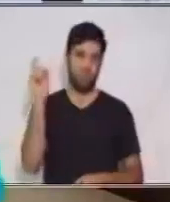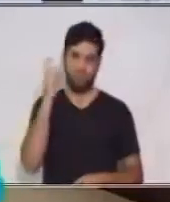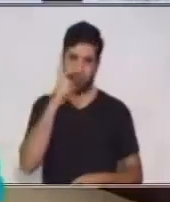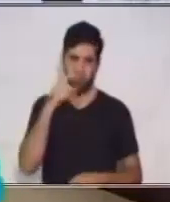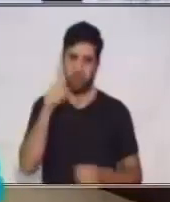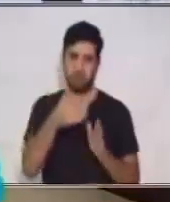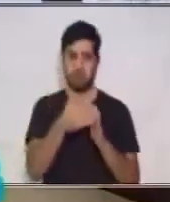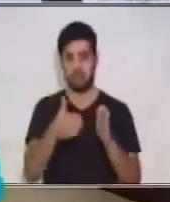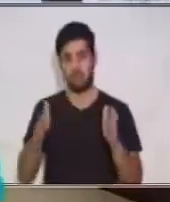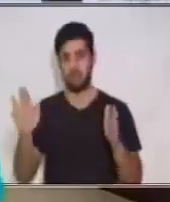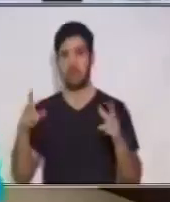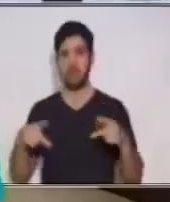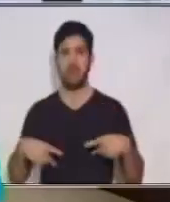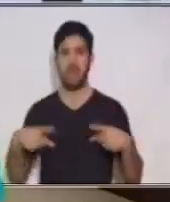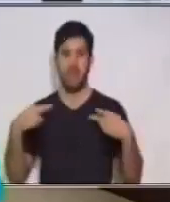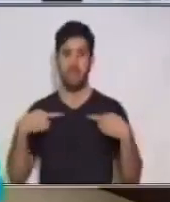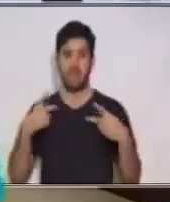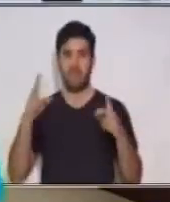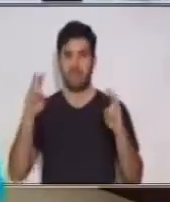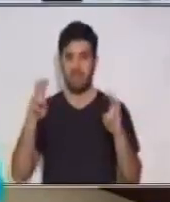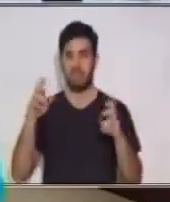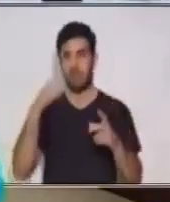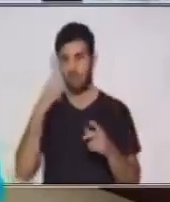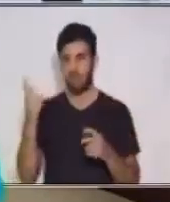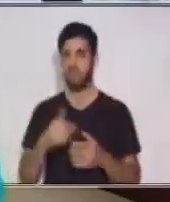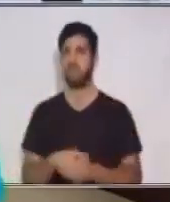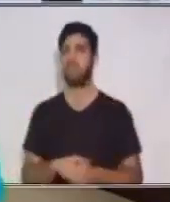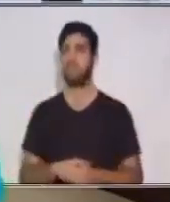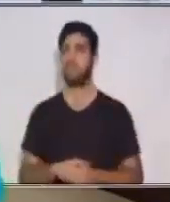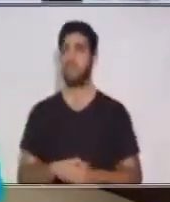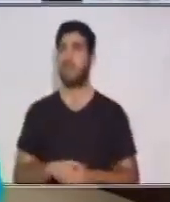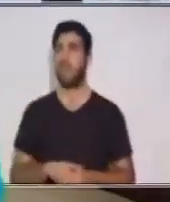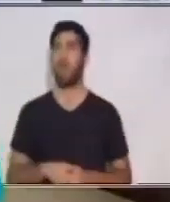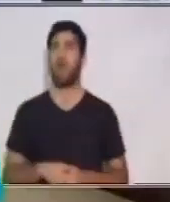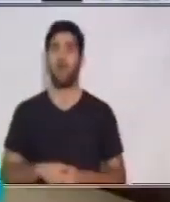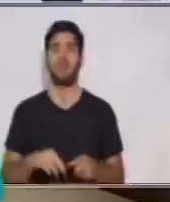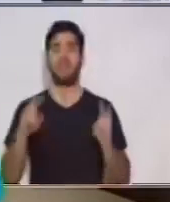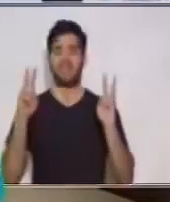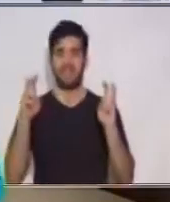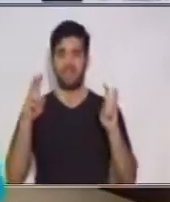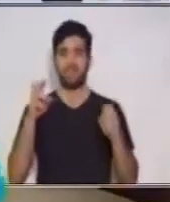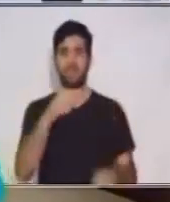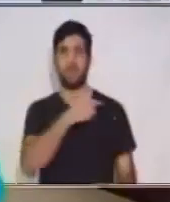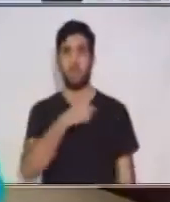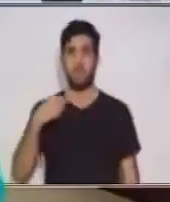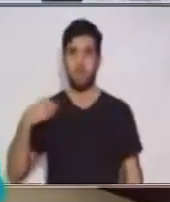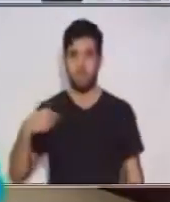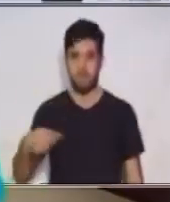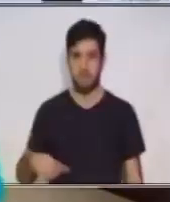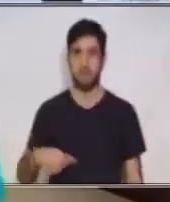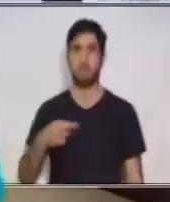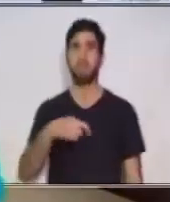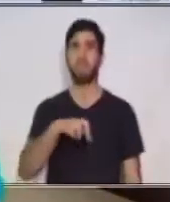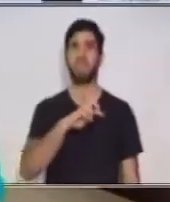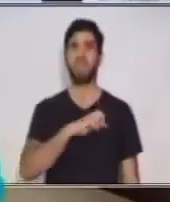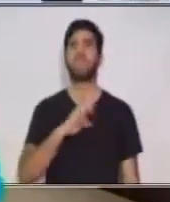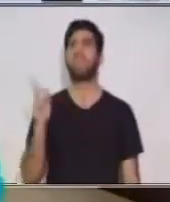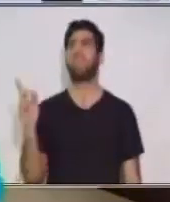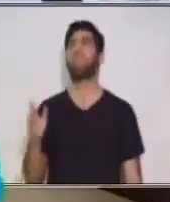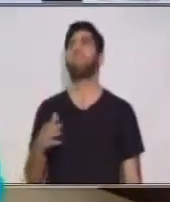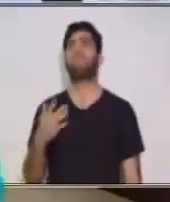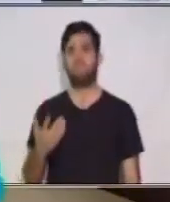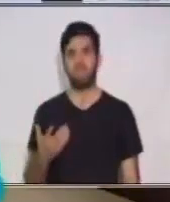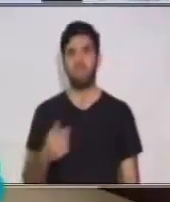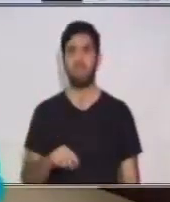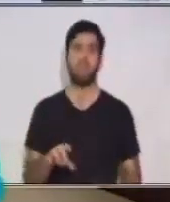visto a lo largo de nuestra vida académica. Entonces, ¿qué podemos hablar de los pronombres personales? Van a ser todos aquellos que nosotros ya